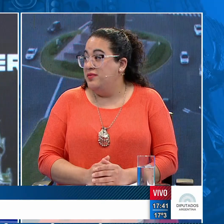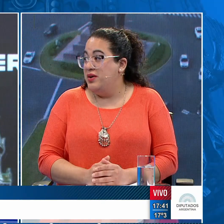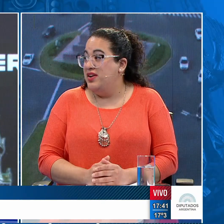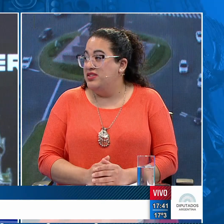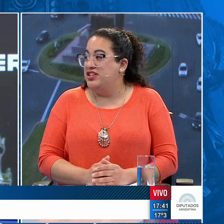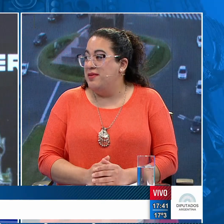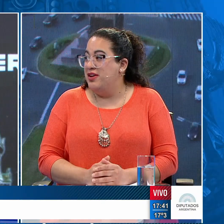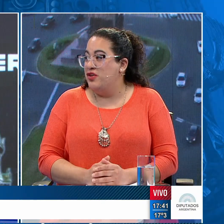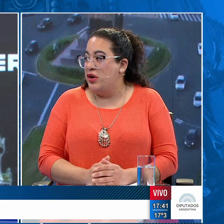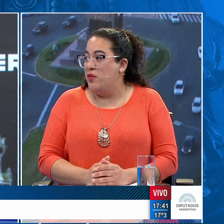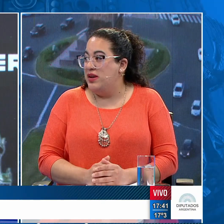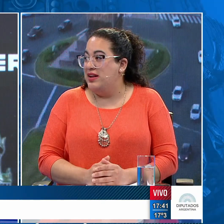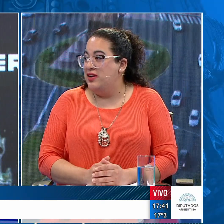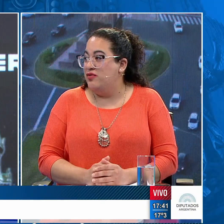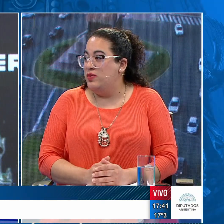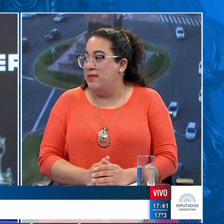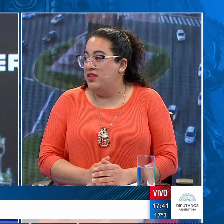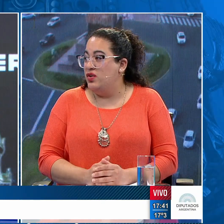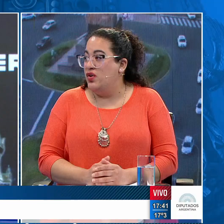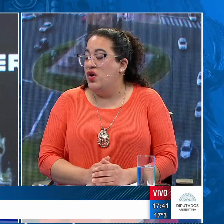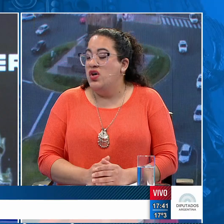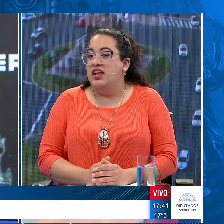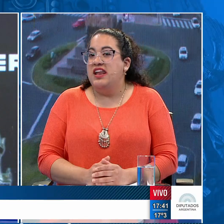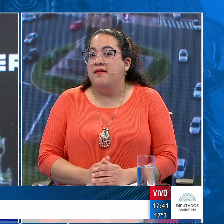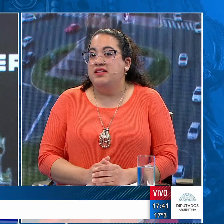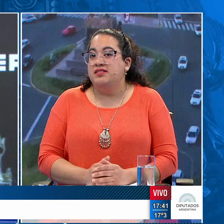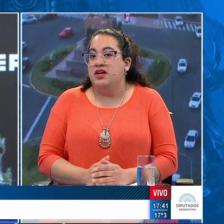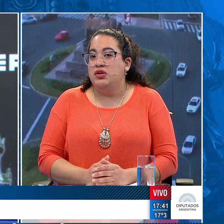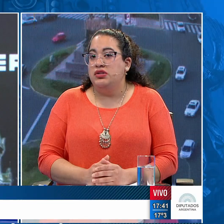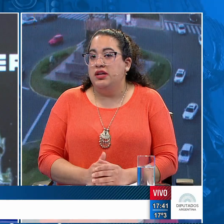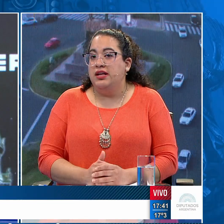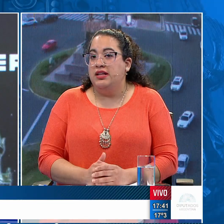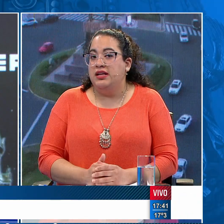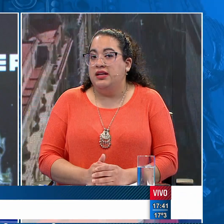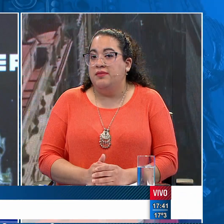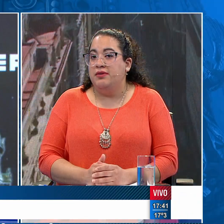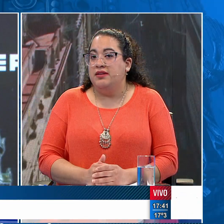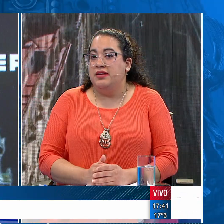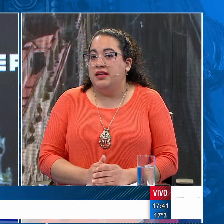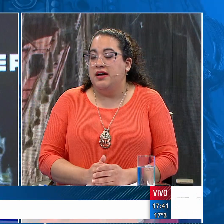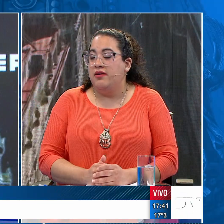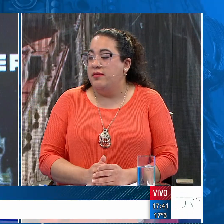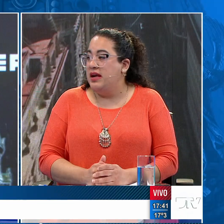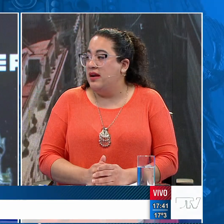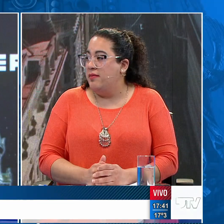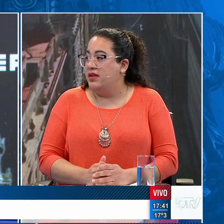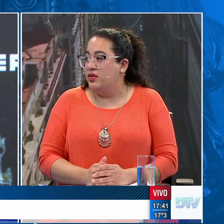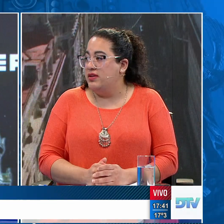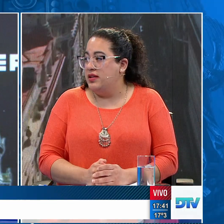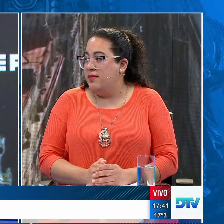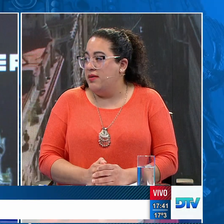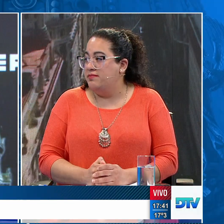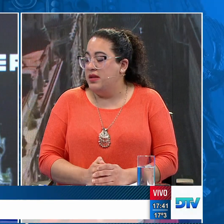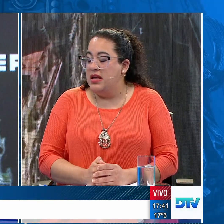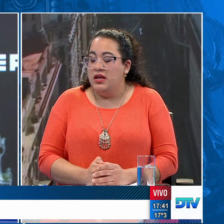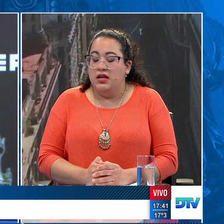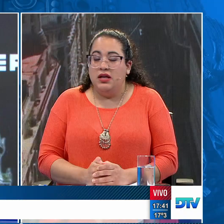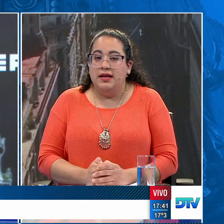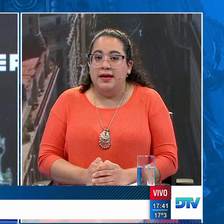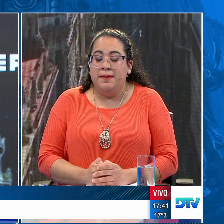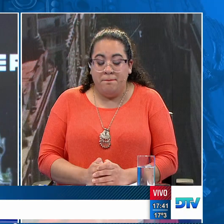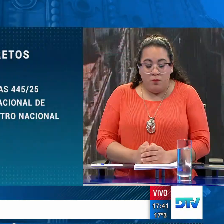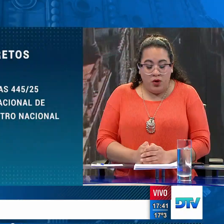sí, bueno, eso también lo recuerdan en los fundamentos, ¿no? Exacto. La visión del presidente Javier Milei respecto a este tema.